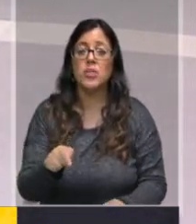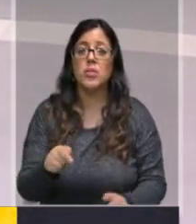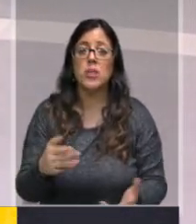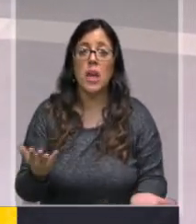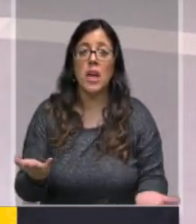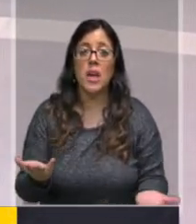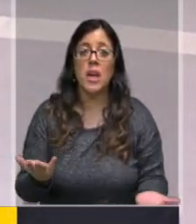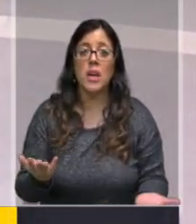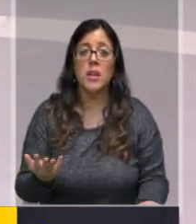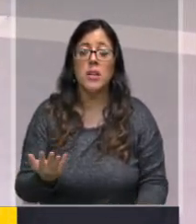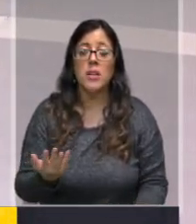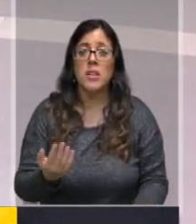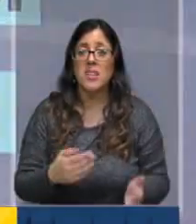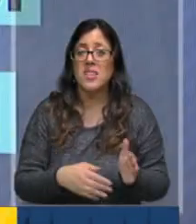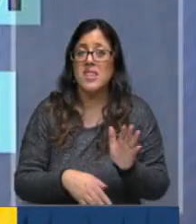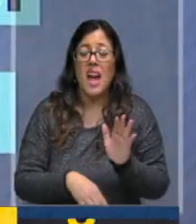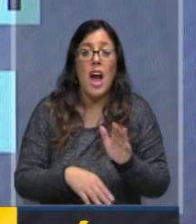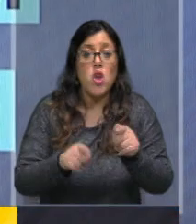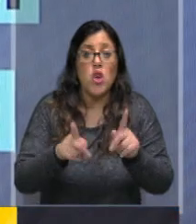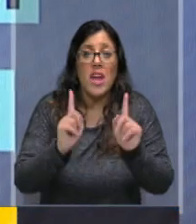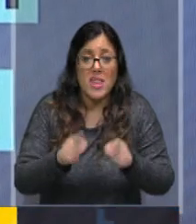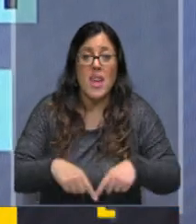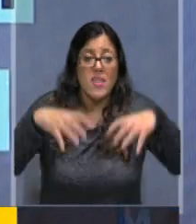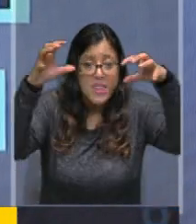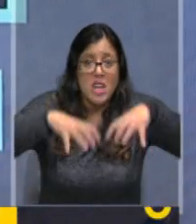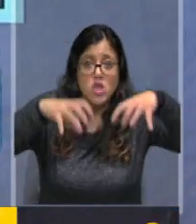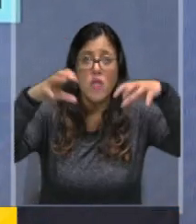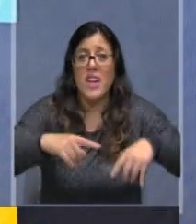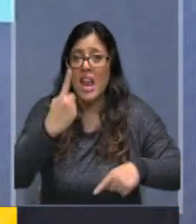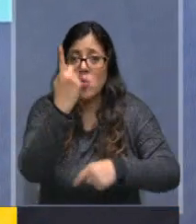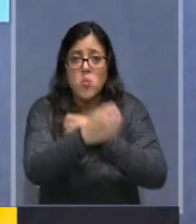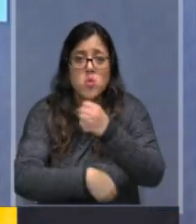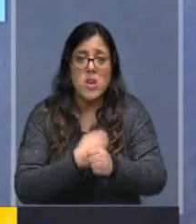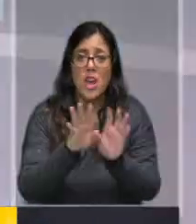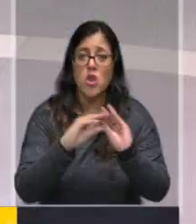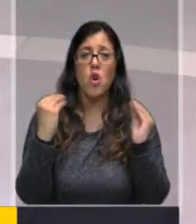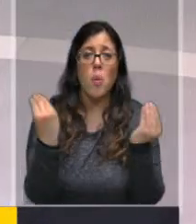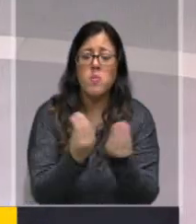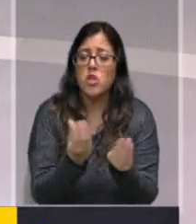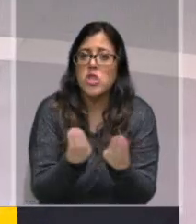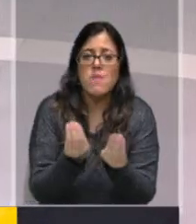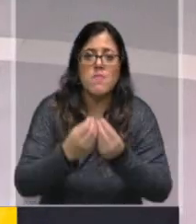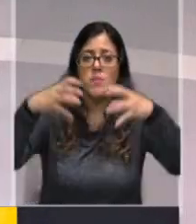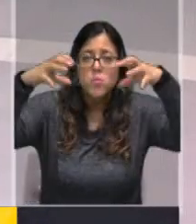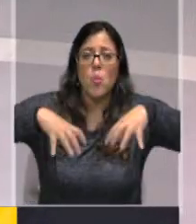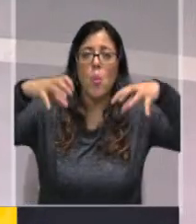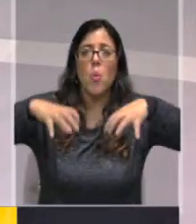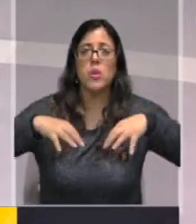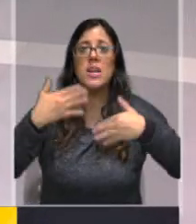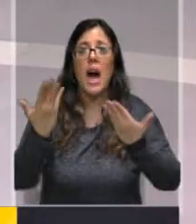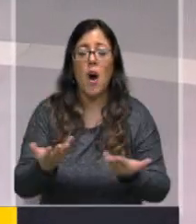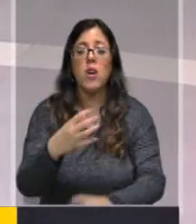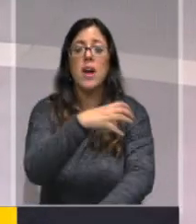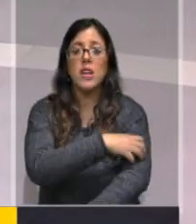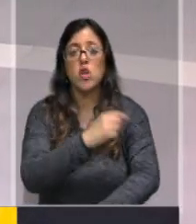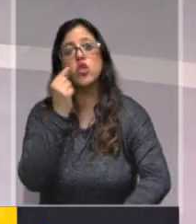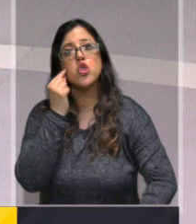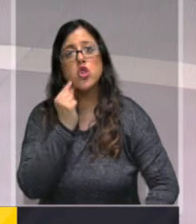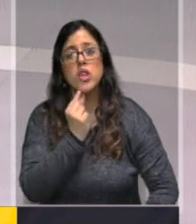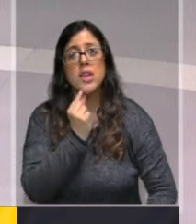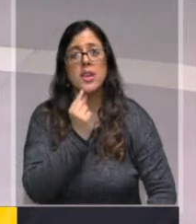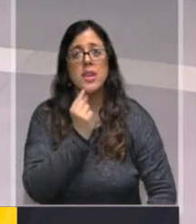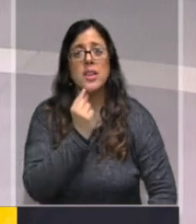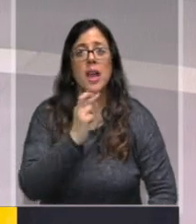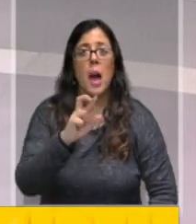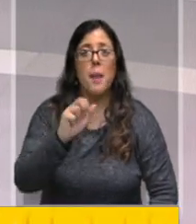de lo que tiene que caer en Santiago en un año completo. Wow. Es una cantidad de agua muy, pero muy grande. Veamos la siguiente, que es la región de O'Higgins. ¿Cuánto ha caído